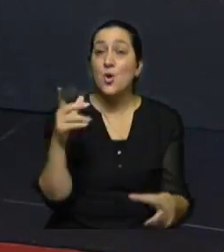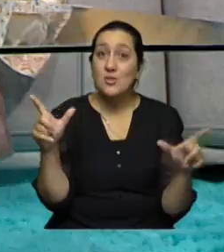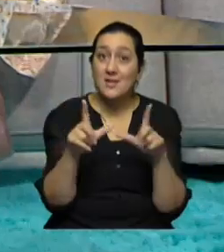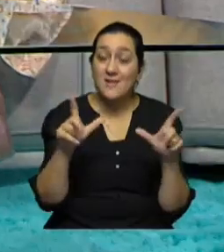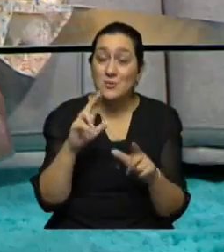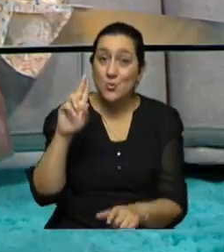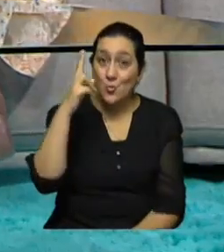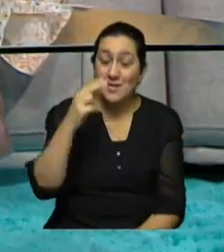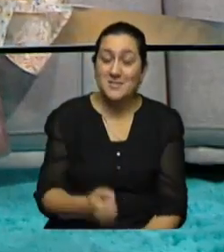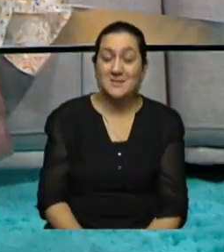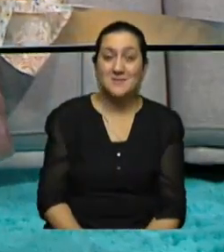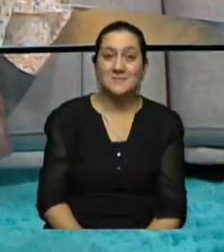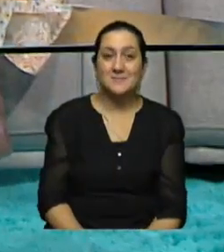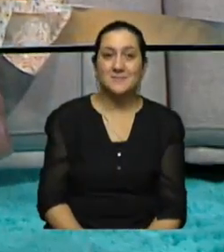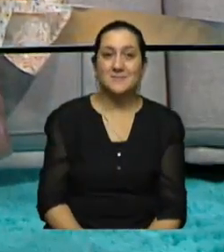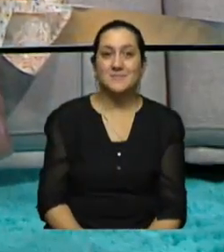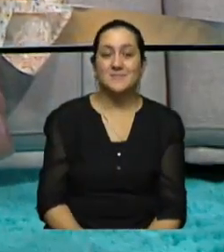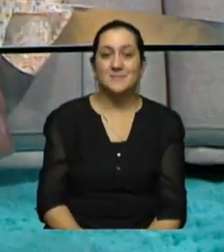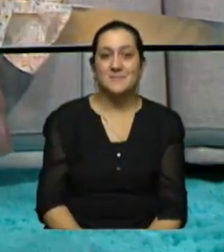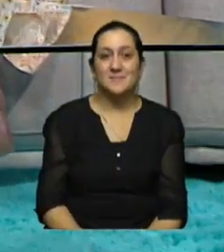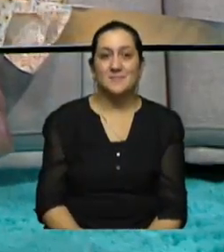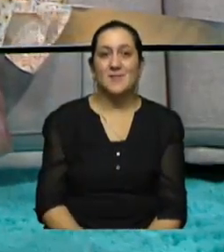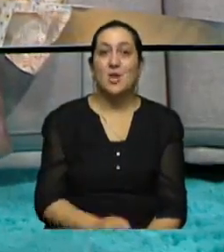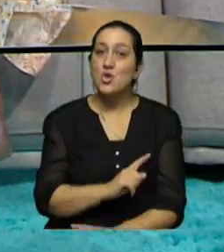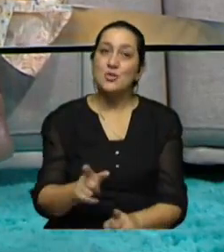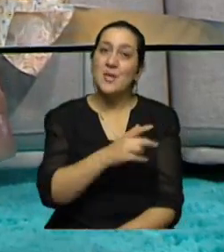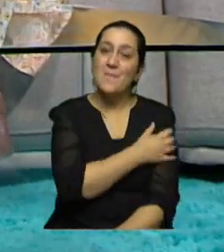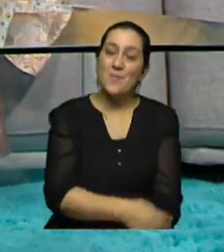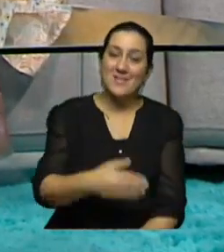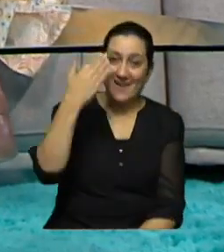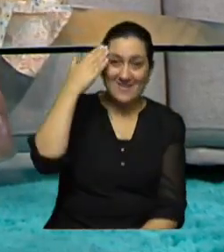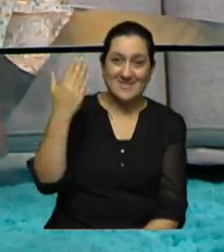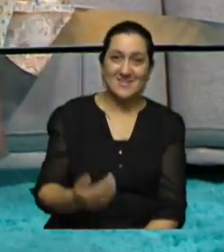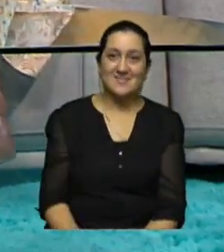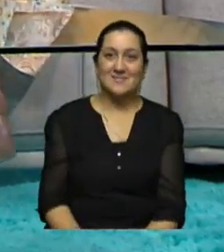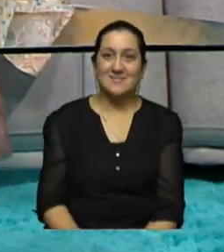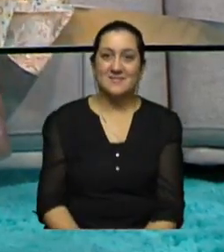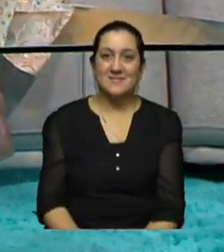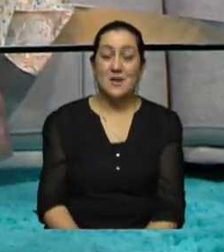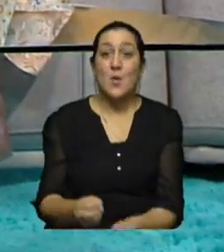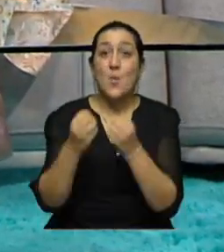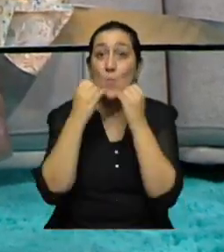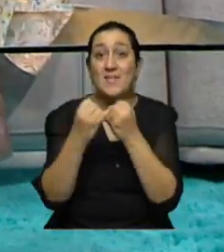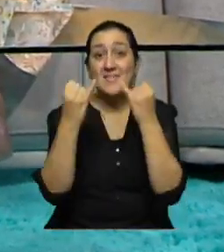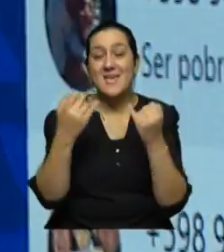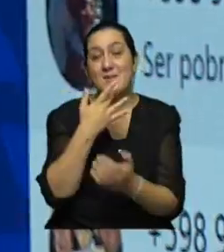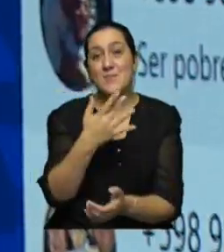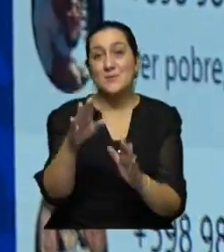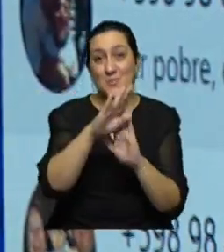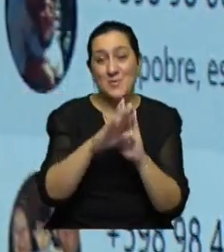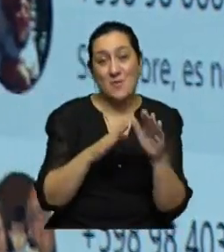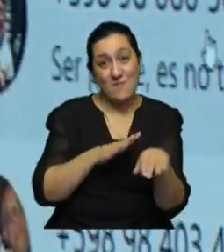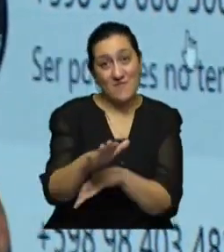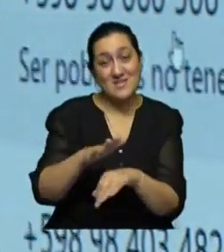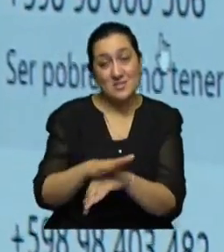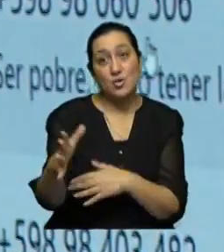no? Nos va a desbancar. No seamos pobres de cabeza, Fito. Ya nos desbancó. Ya los desbancó. Buen día, ¿cómo están? Hermoso programa. Lo felicito en cuanto al